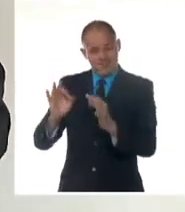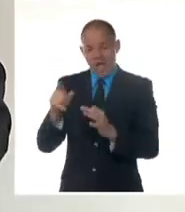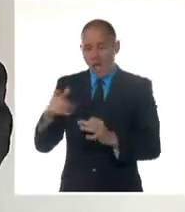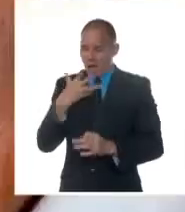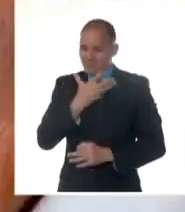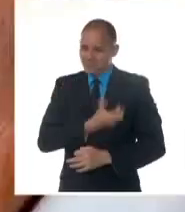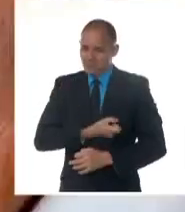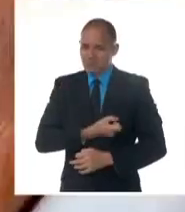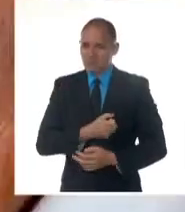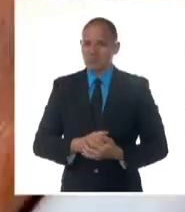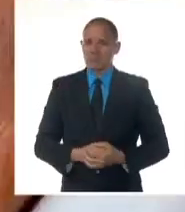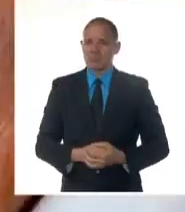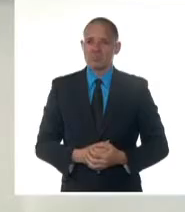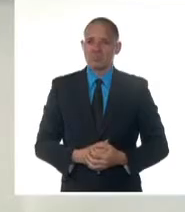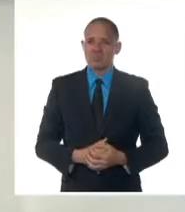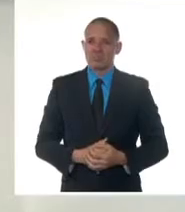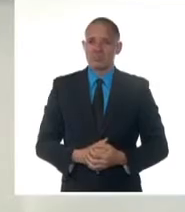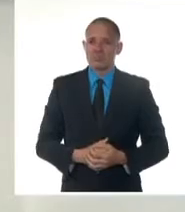pérdida.